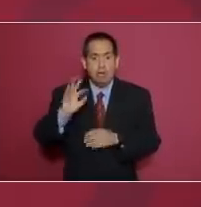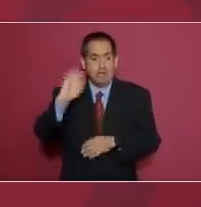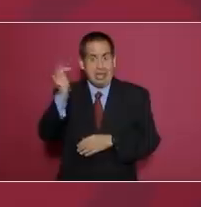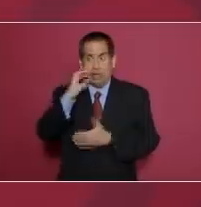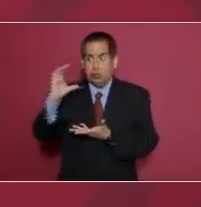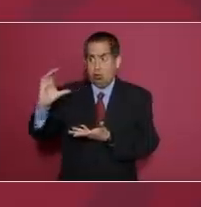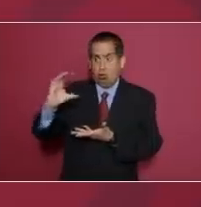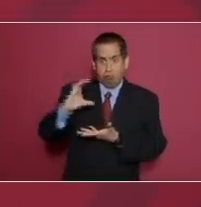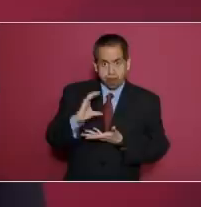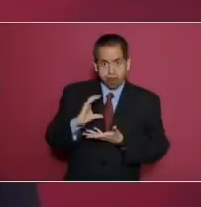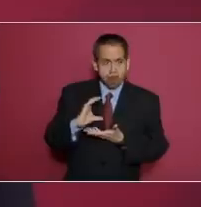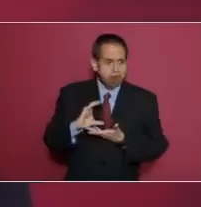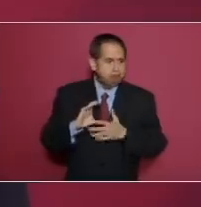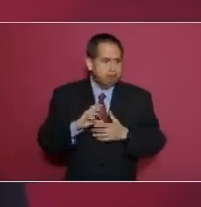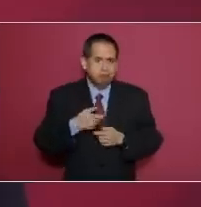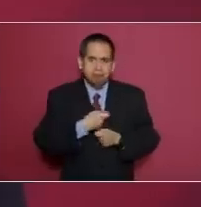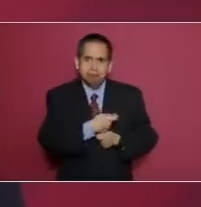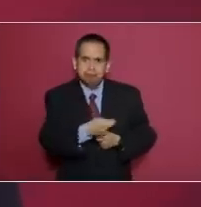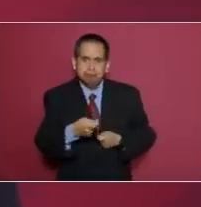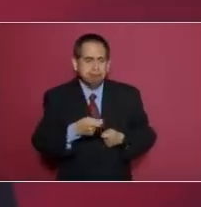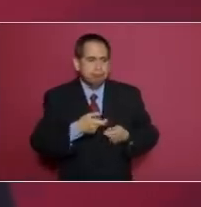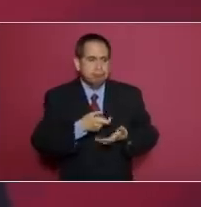federación. ¿Sí?